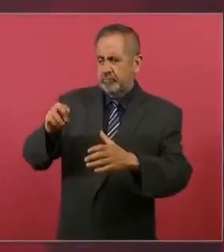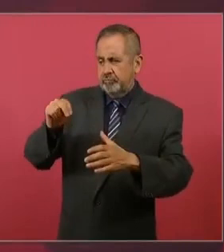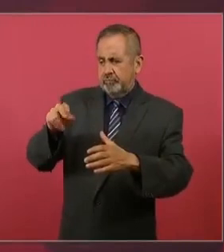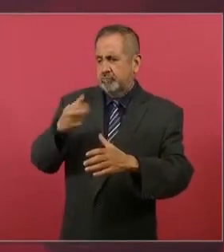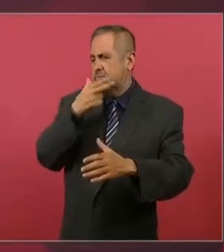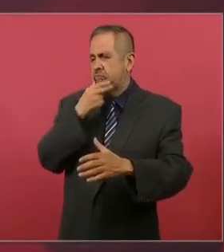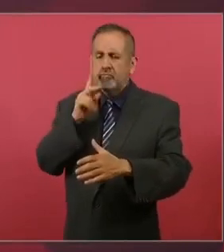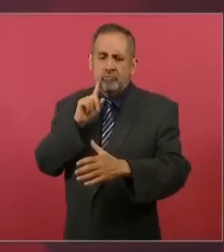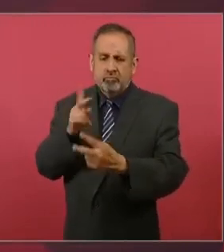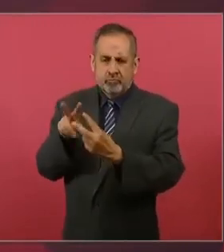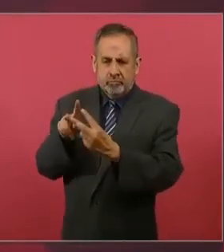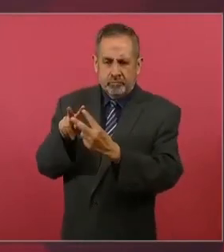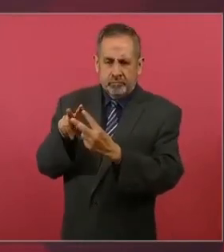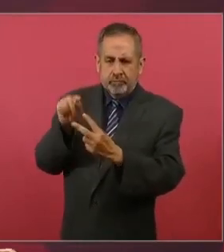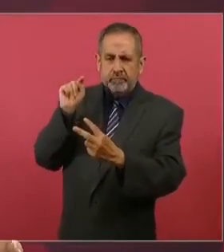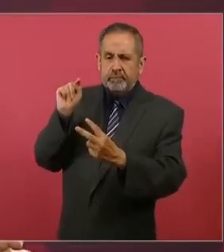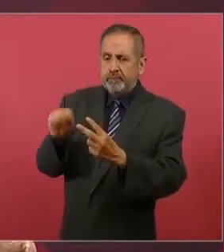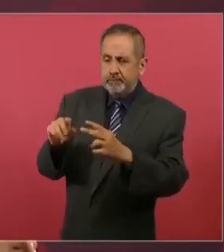hombre o mujer,